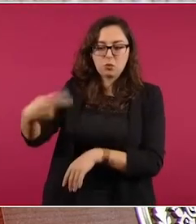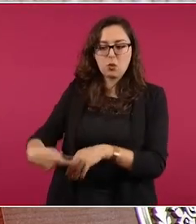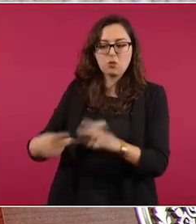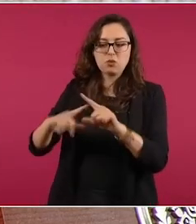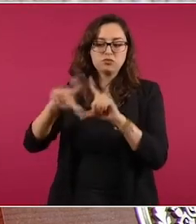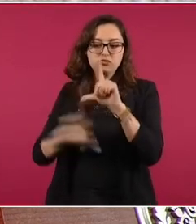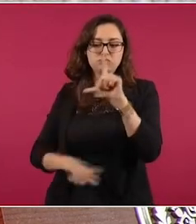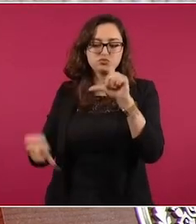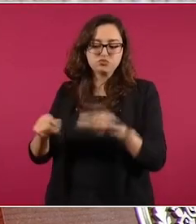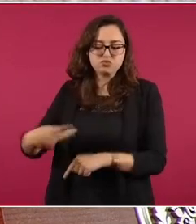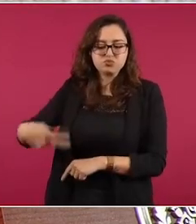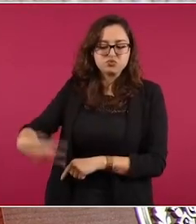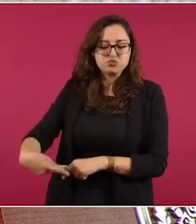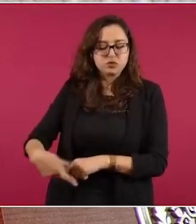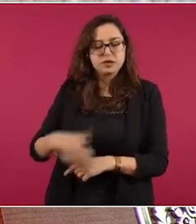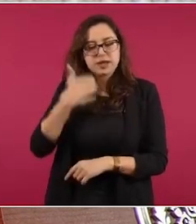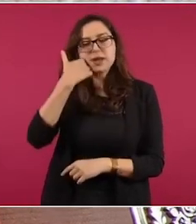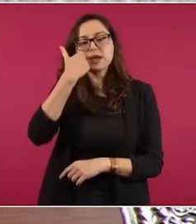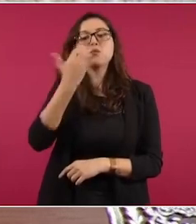la